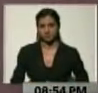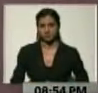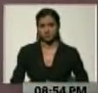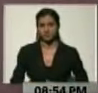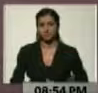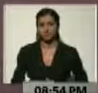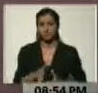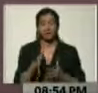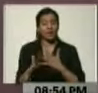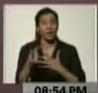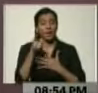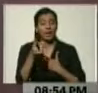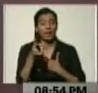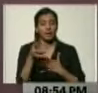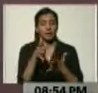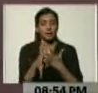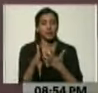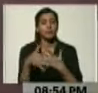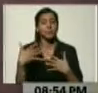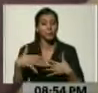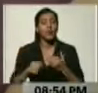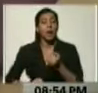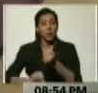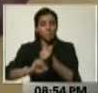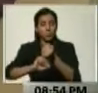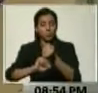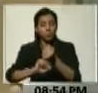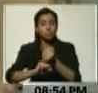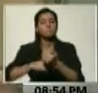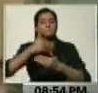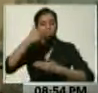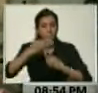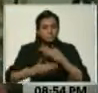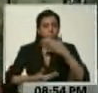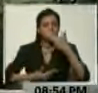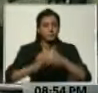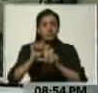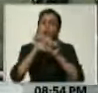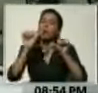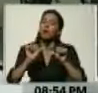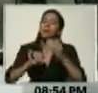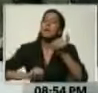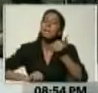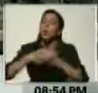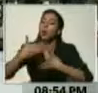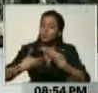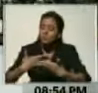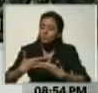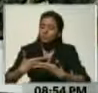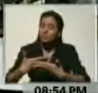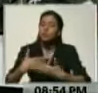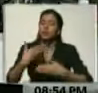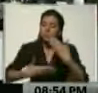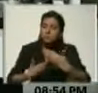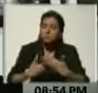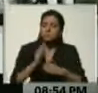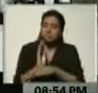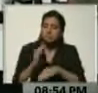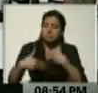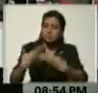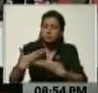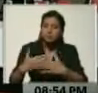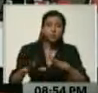Es con el apoyo sistemático, sistemático y sistémico, porque es a nivel